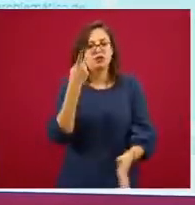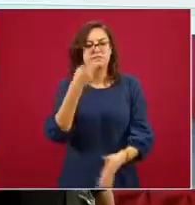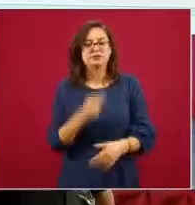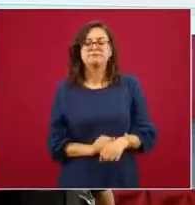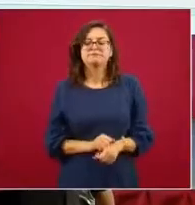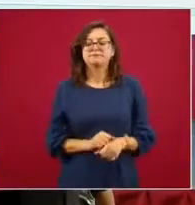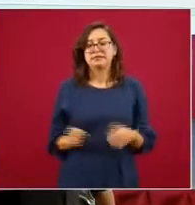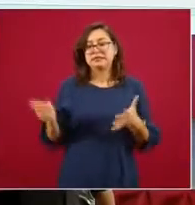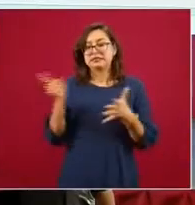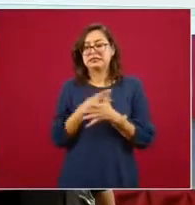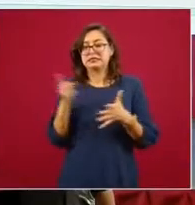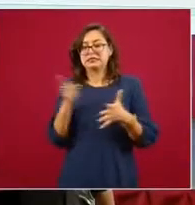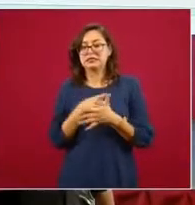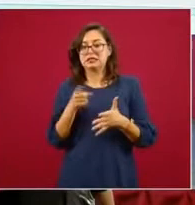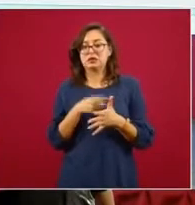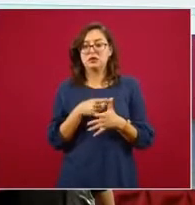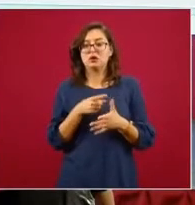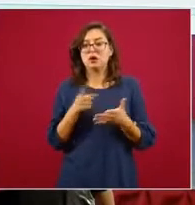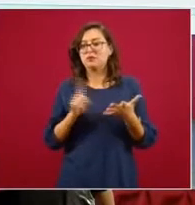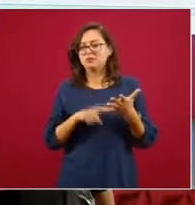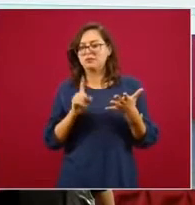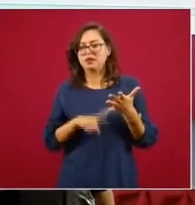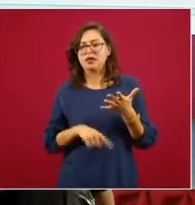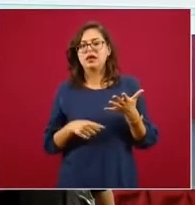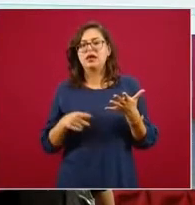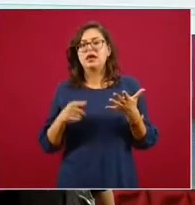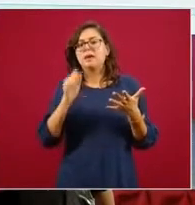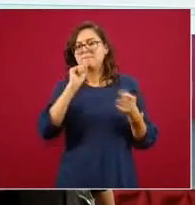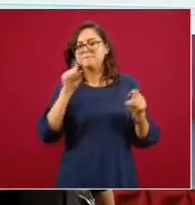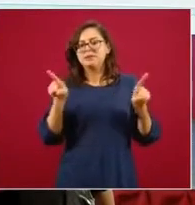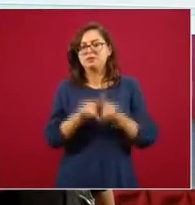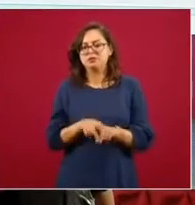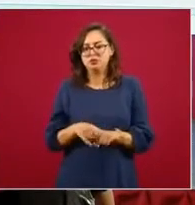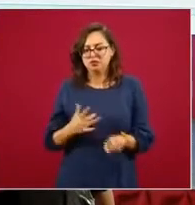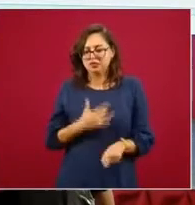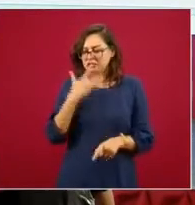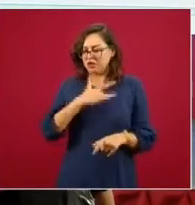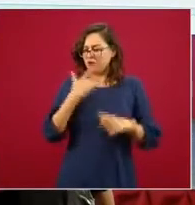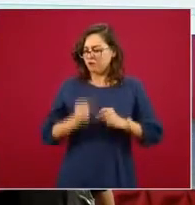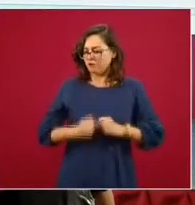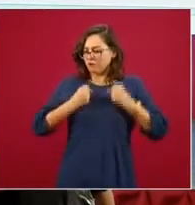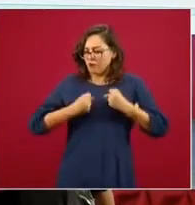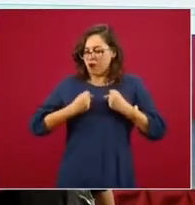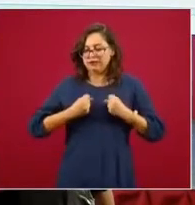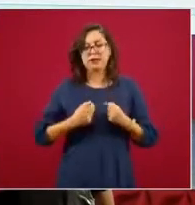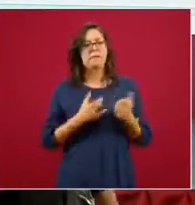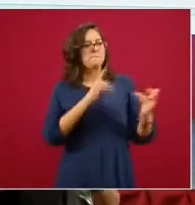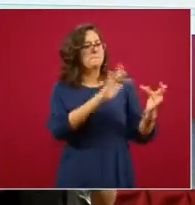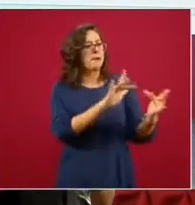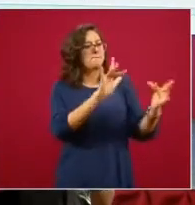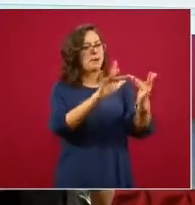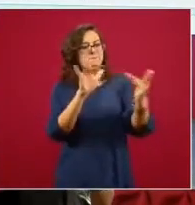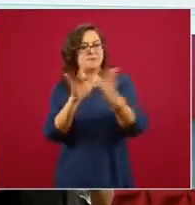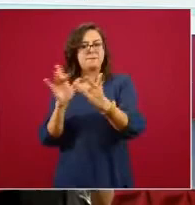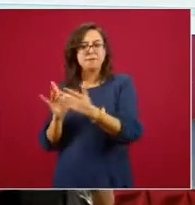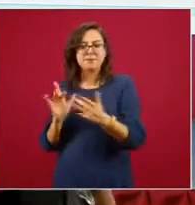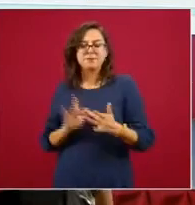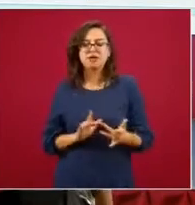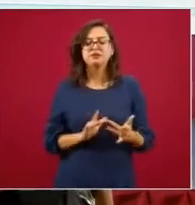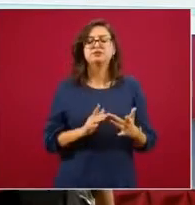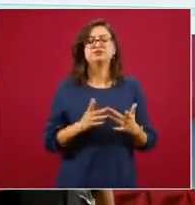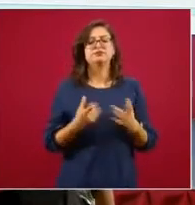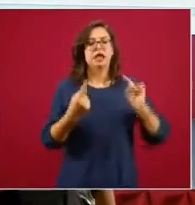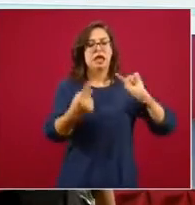Y otras fortalezas emocionales para poder conectar, para poder interactuar con la gente.